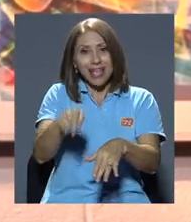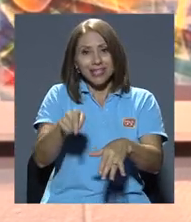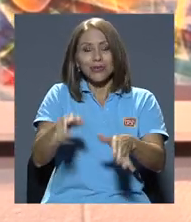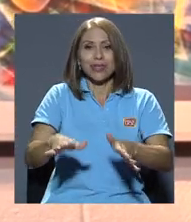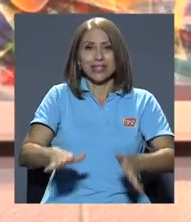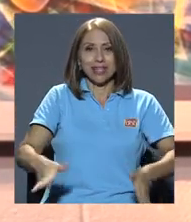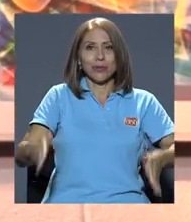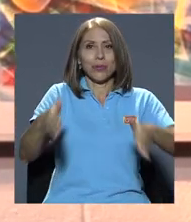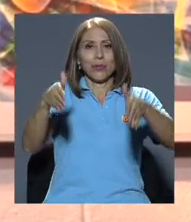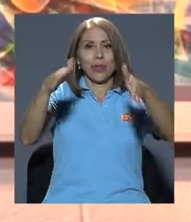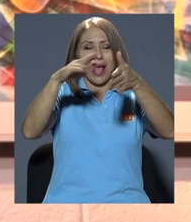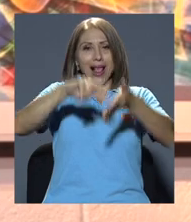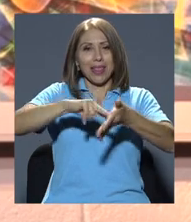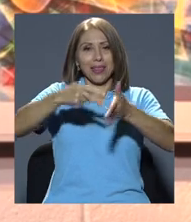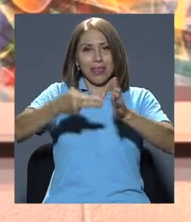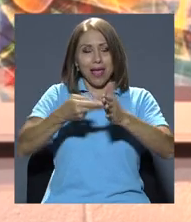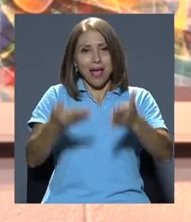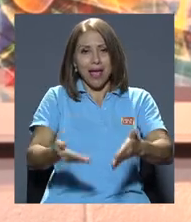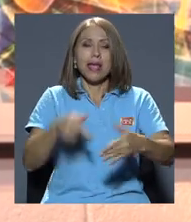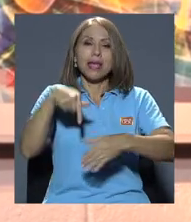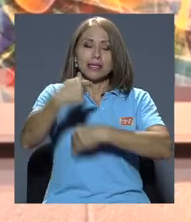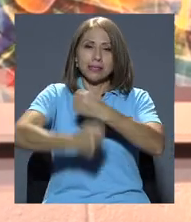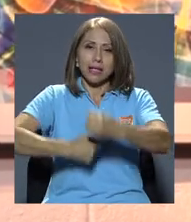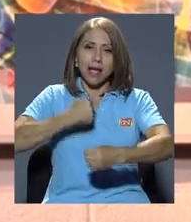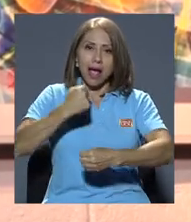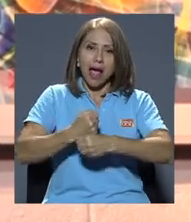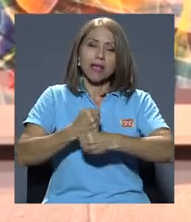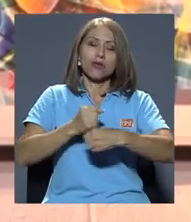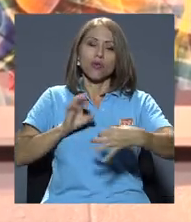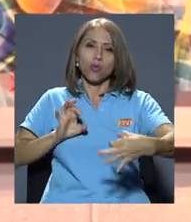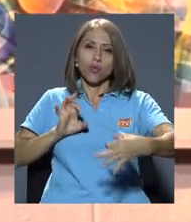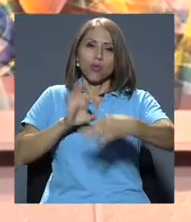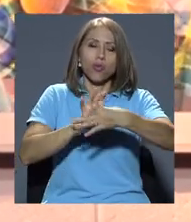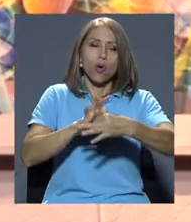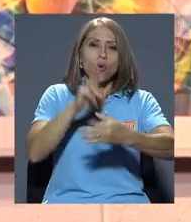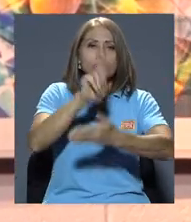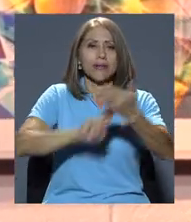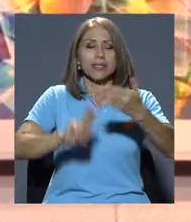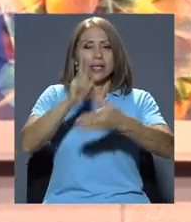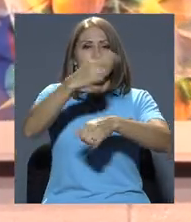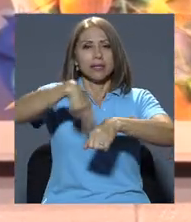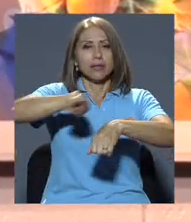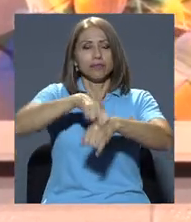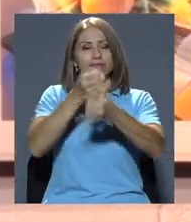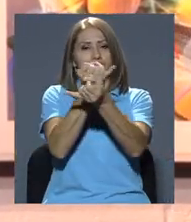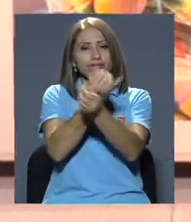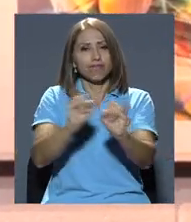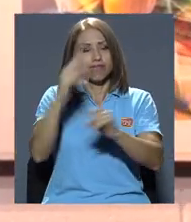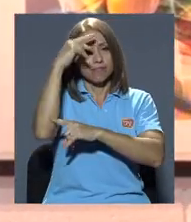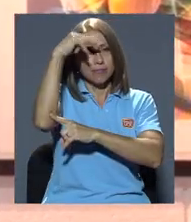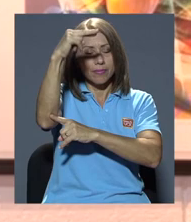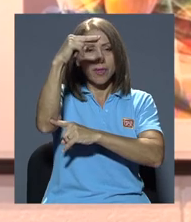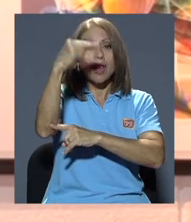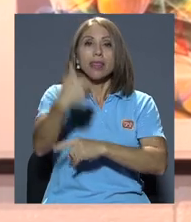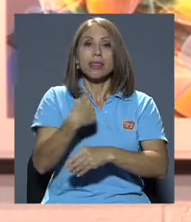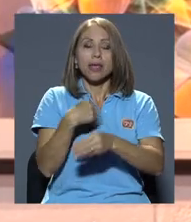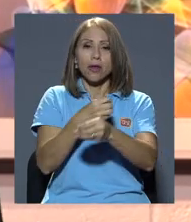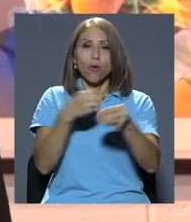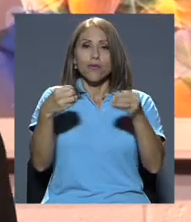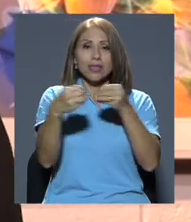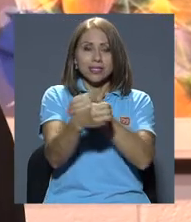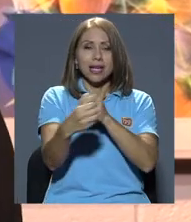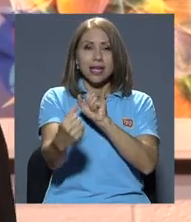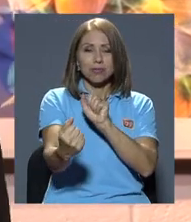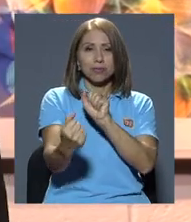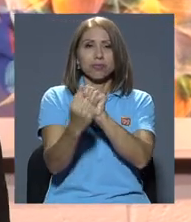los poetas. Este año nos hemos unido a la Universidad Nacional Autónoma de México, que tiene oficinas en coordinación